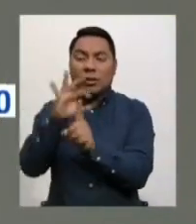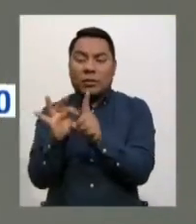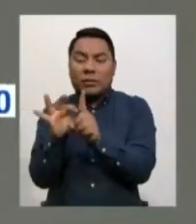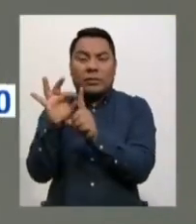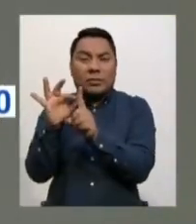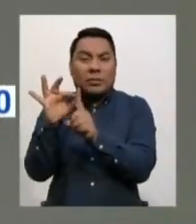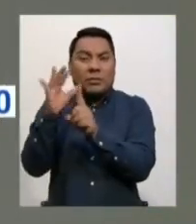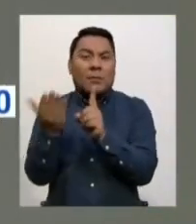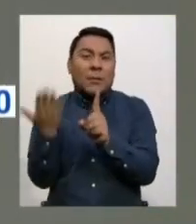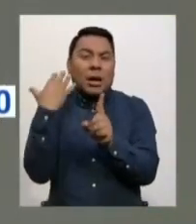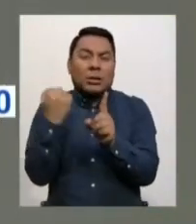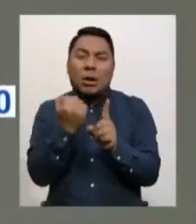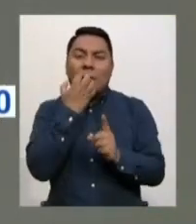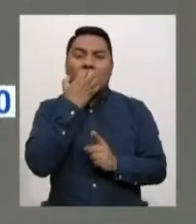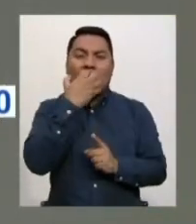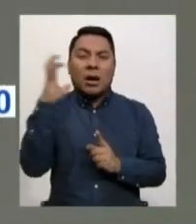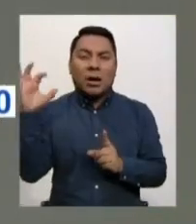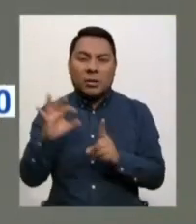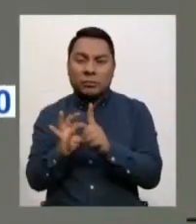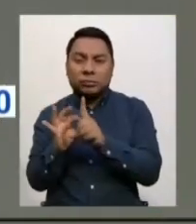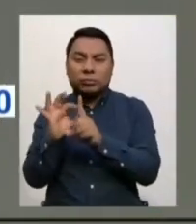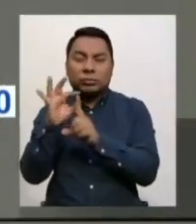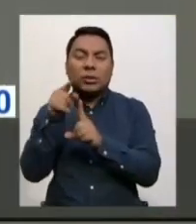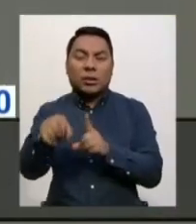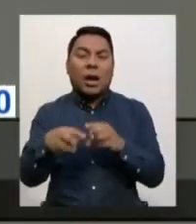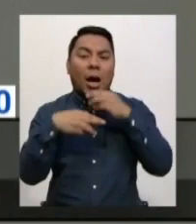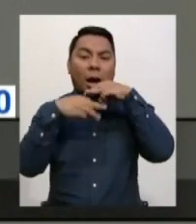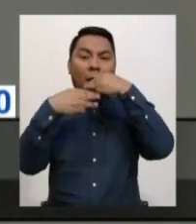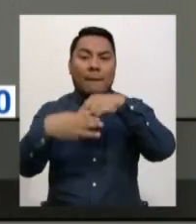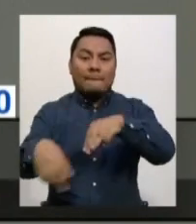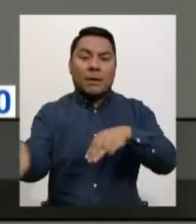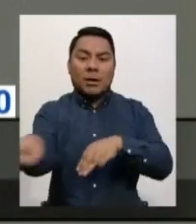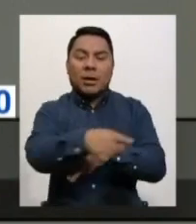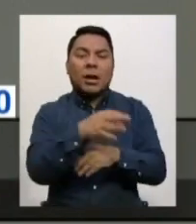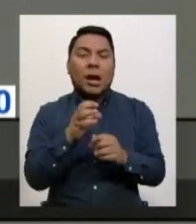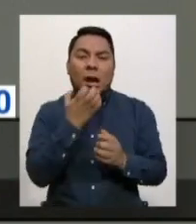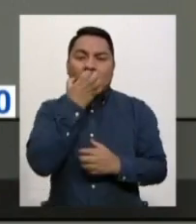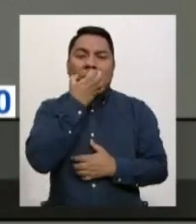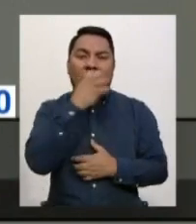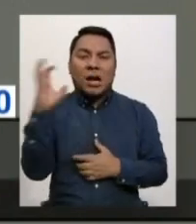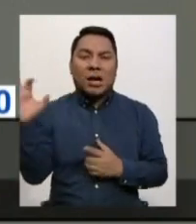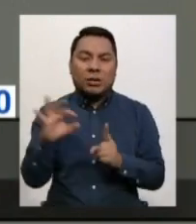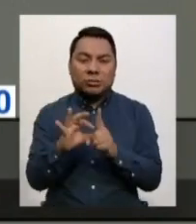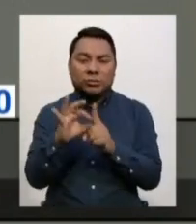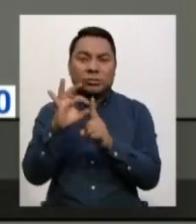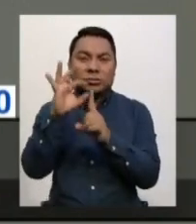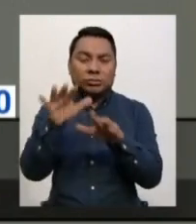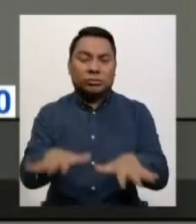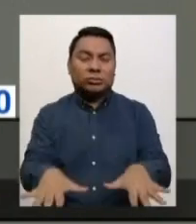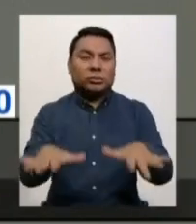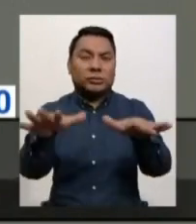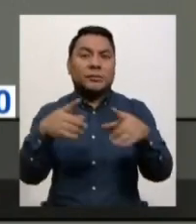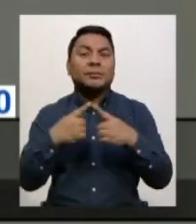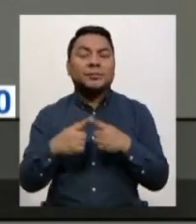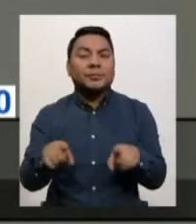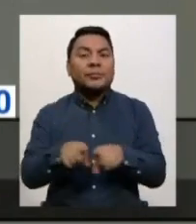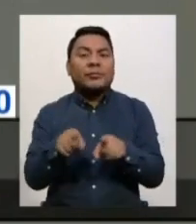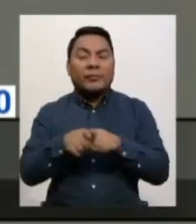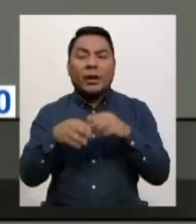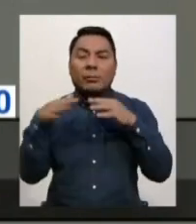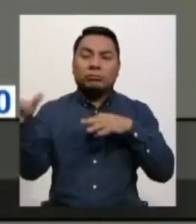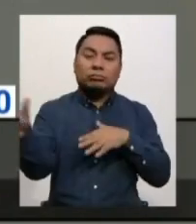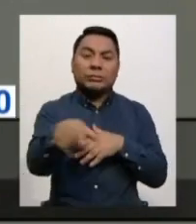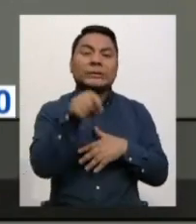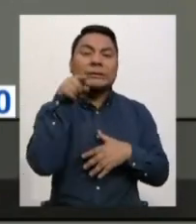en el ambiente, se calientan las aguas, la superficie de las aguas marinas. Y la temperatura en la superficie de las aguas marinas es uno de